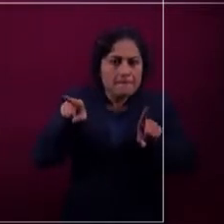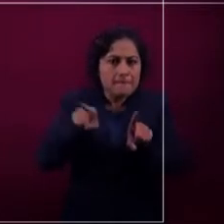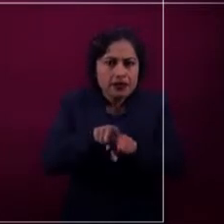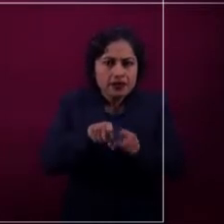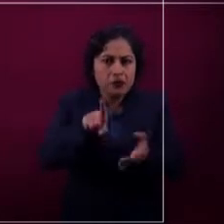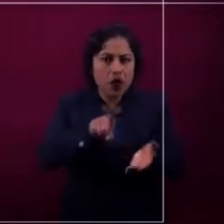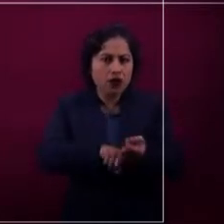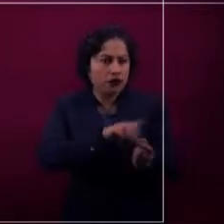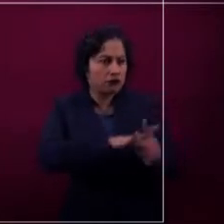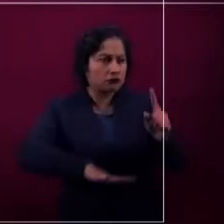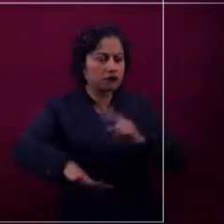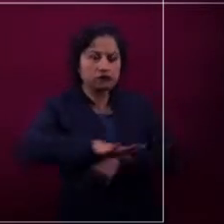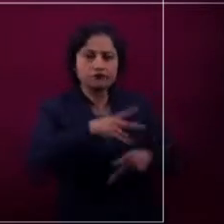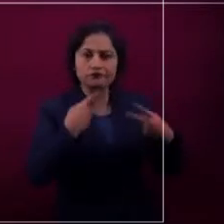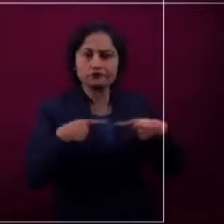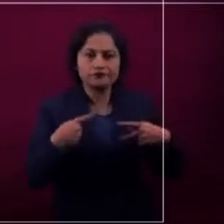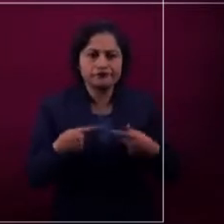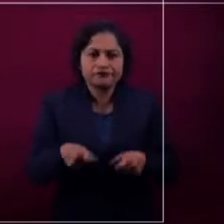y que